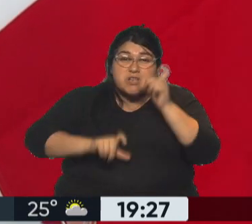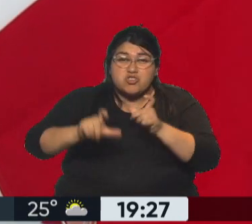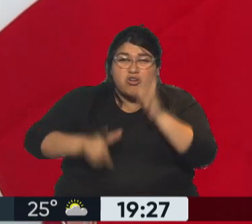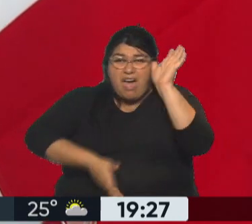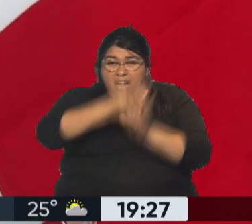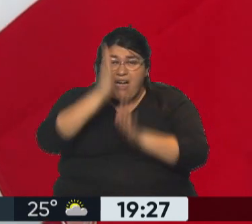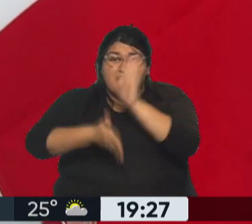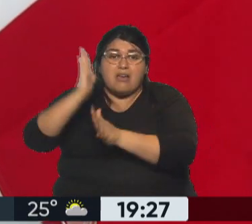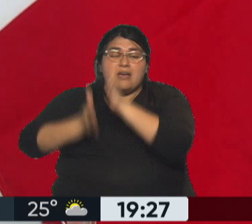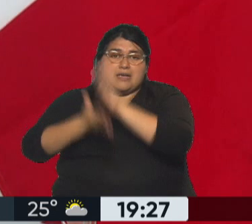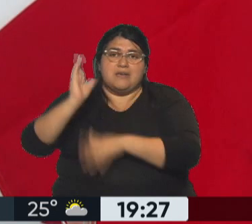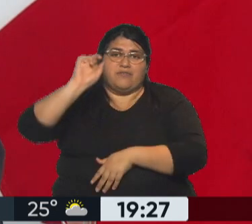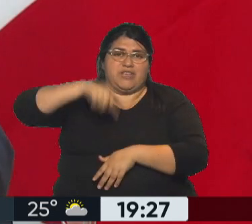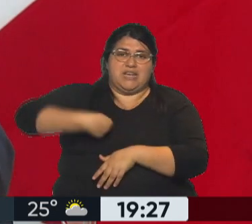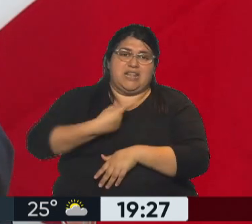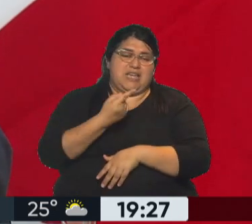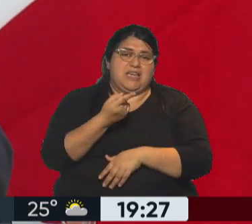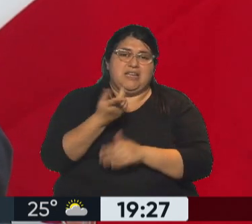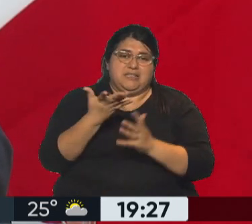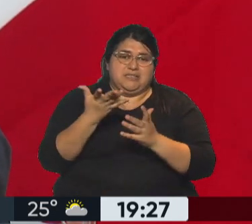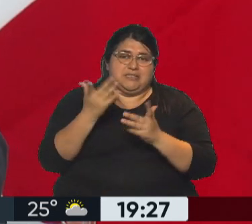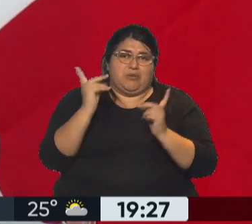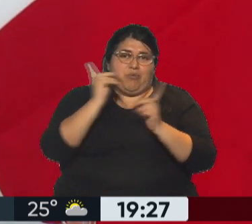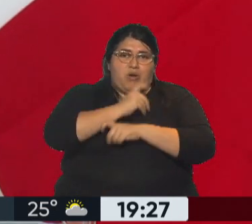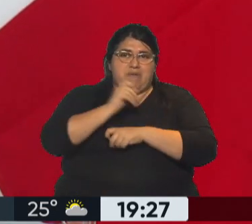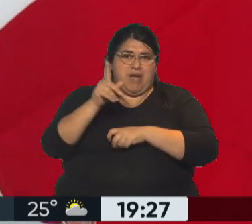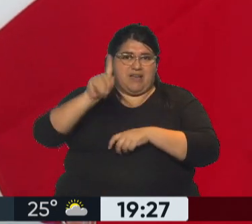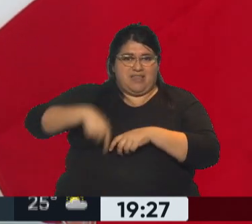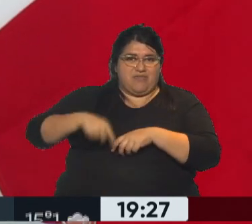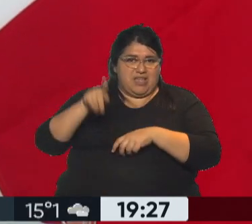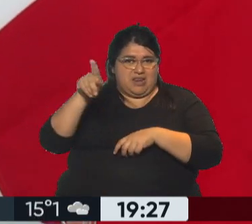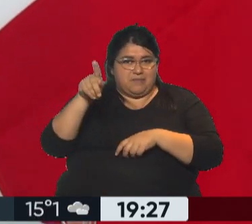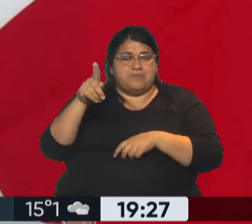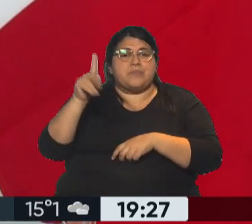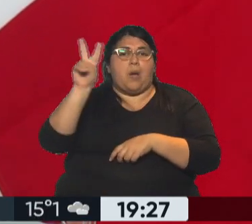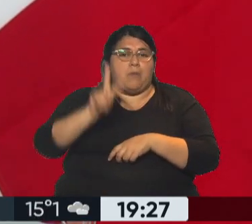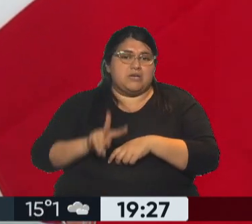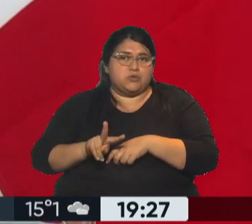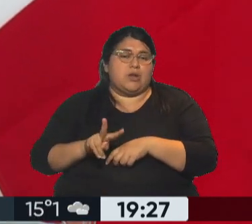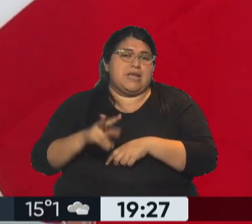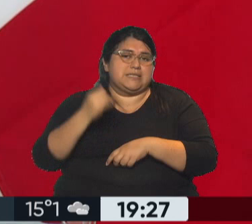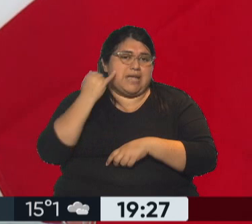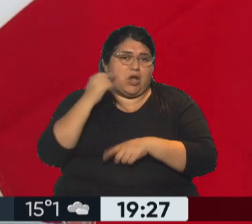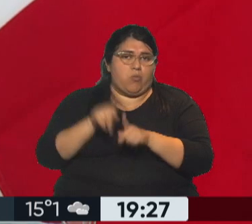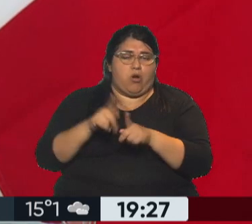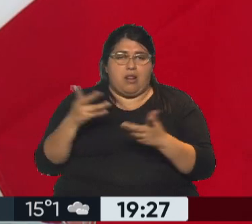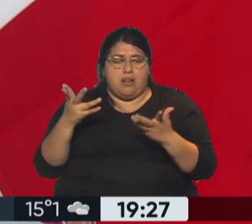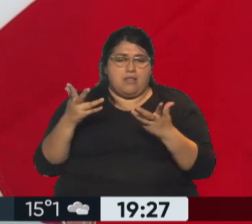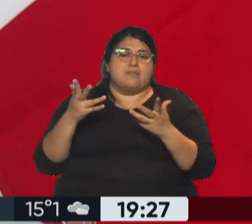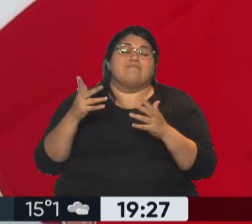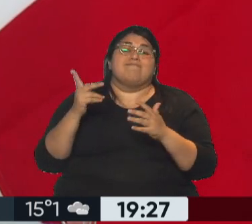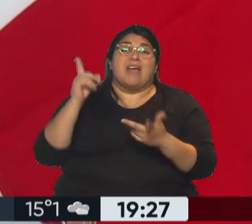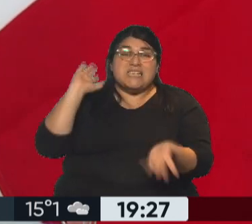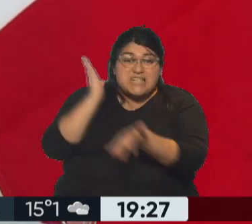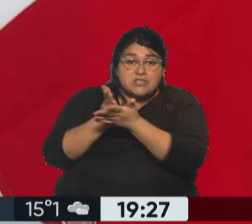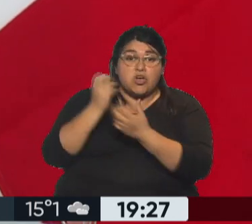como consecuencia de esas condiciones económicas en las que Venezuela quedó atrapada. Las sanciones económicas